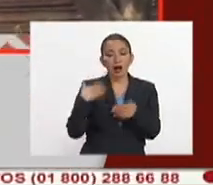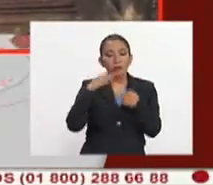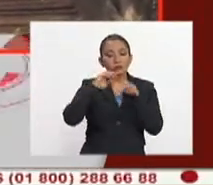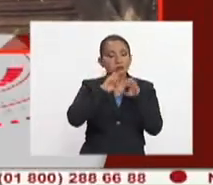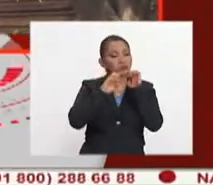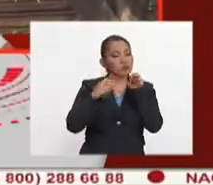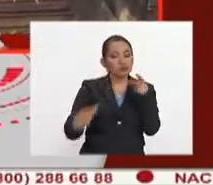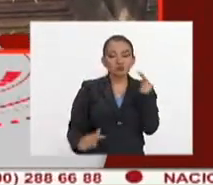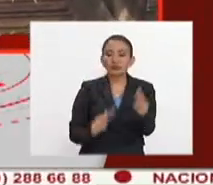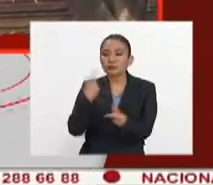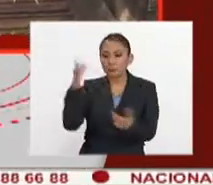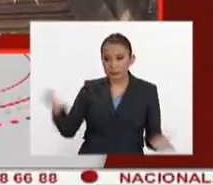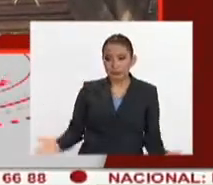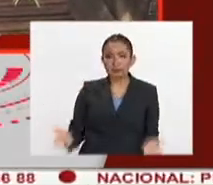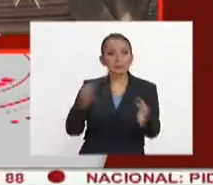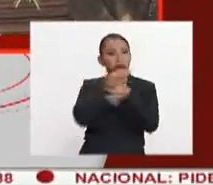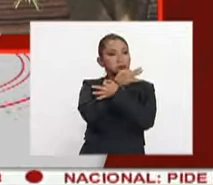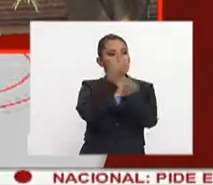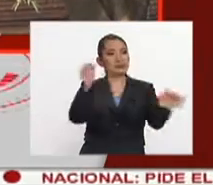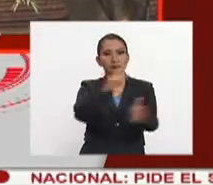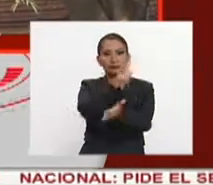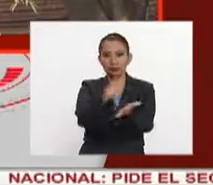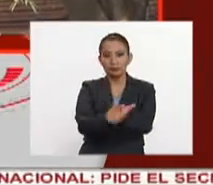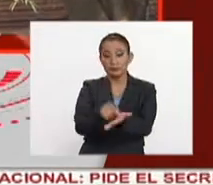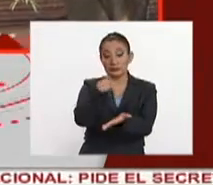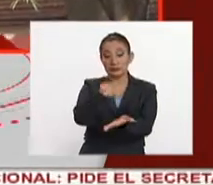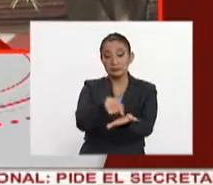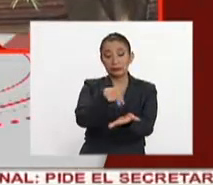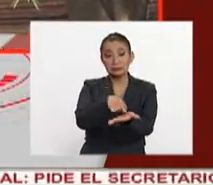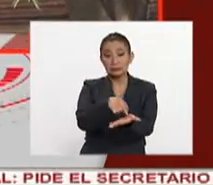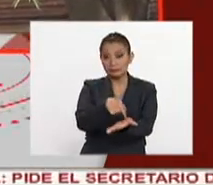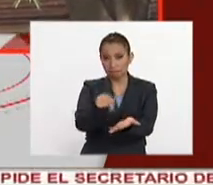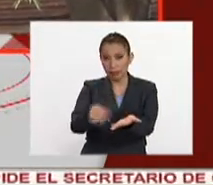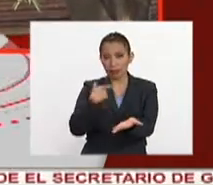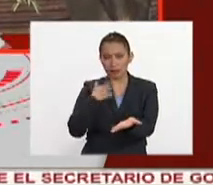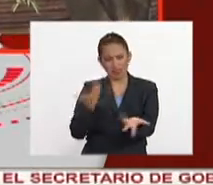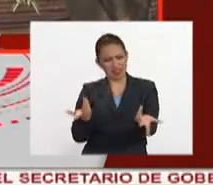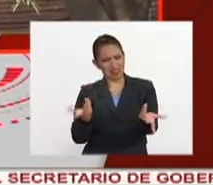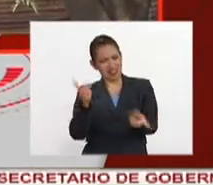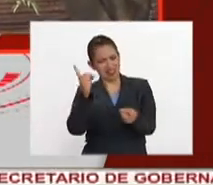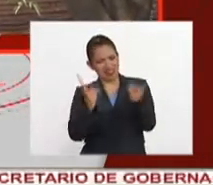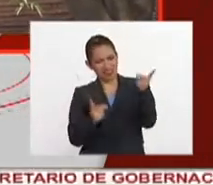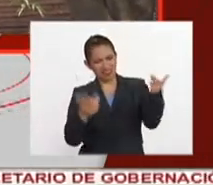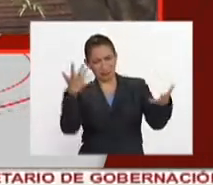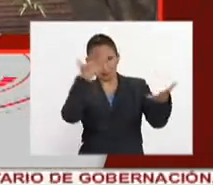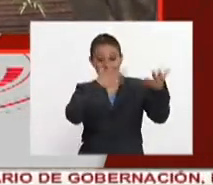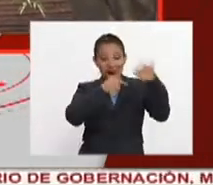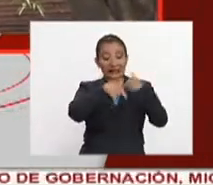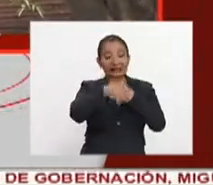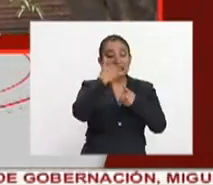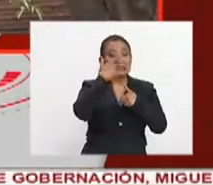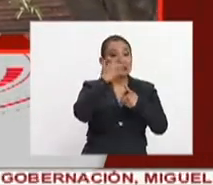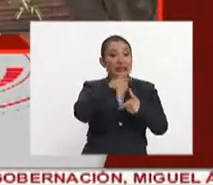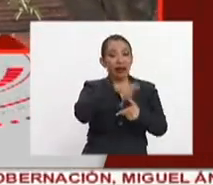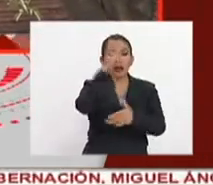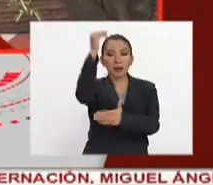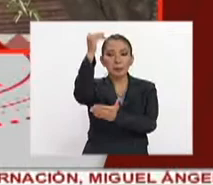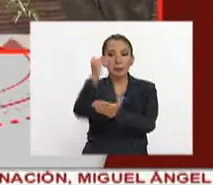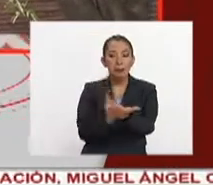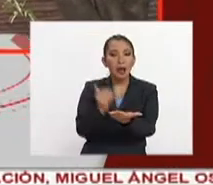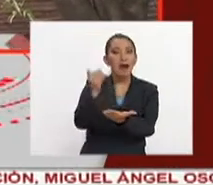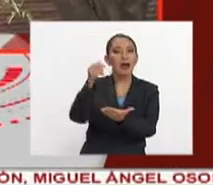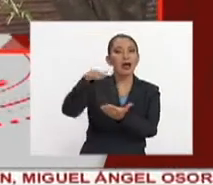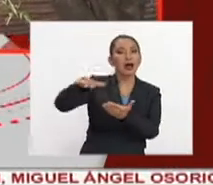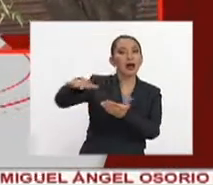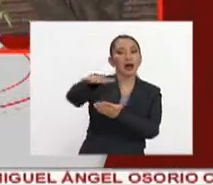de prensa para impulsar esta legislación, que básicamente causó mucha controversia porque busca